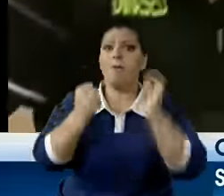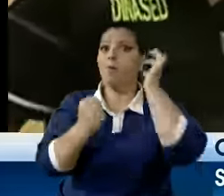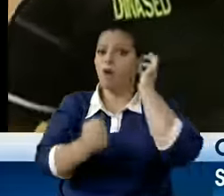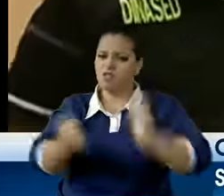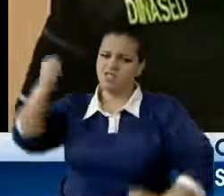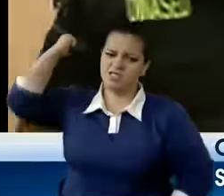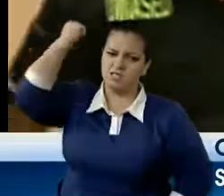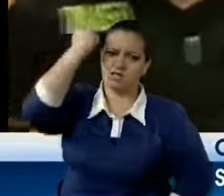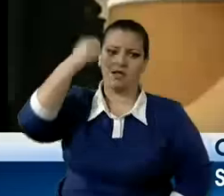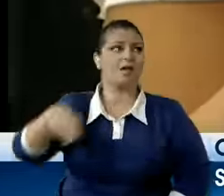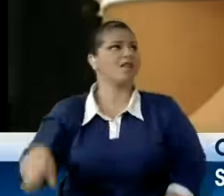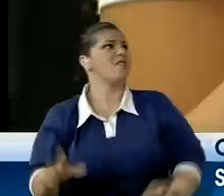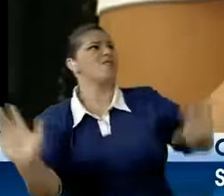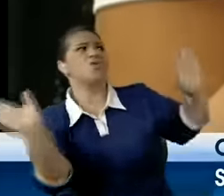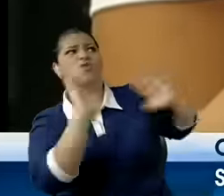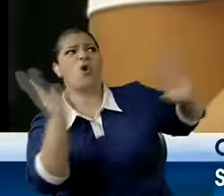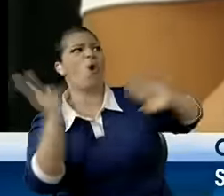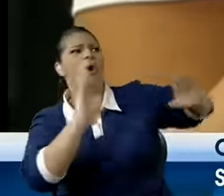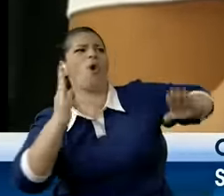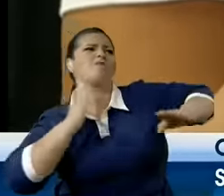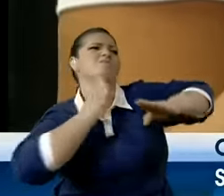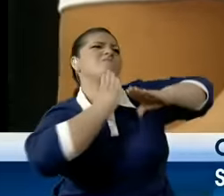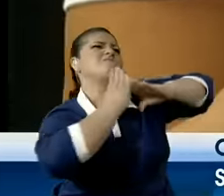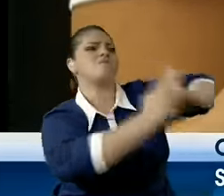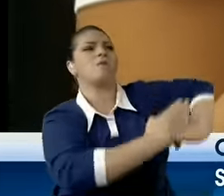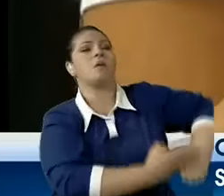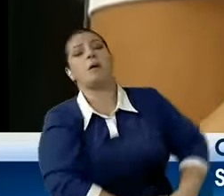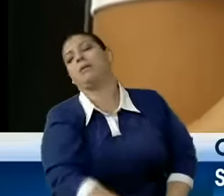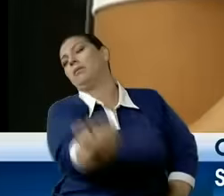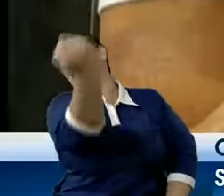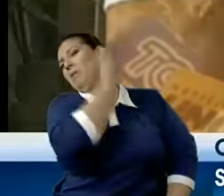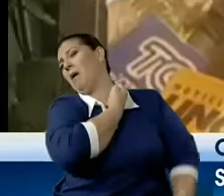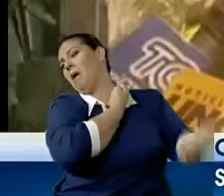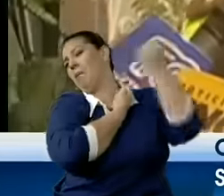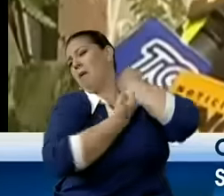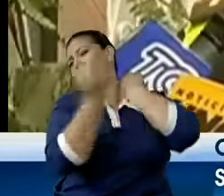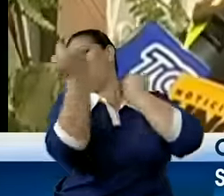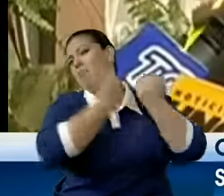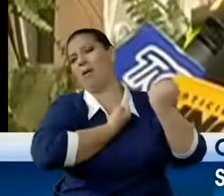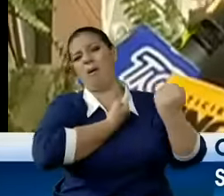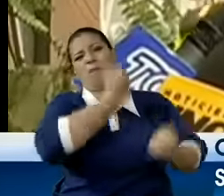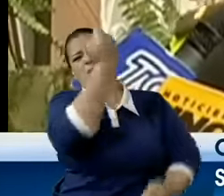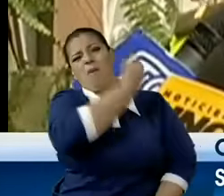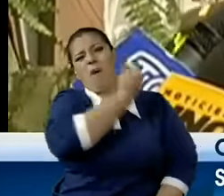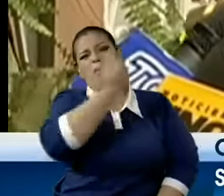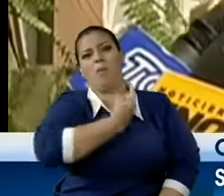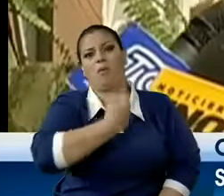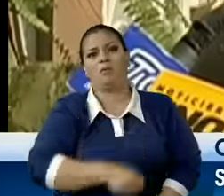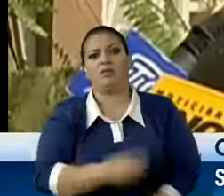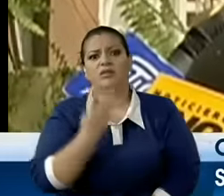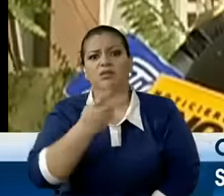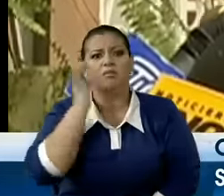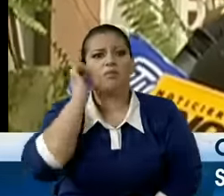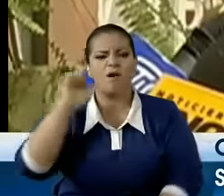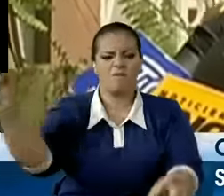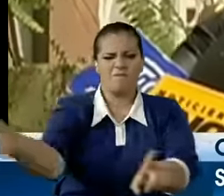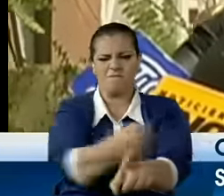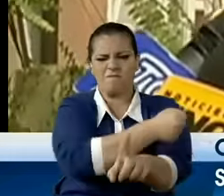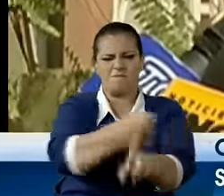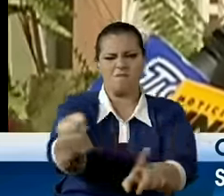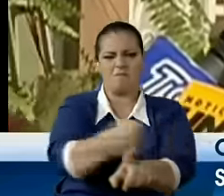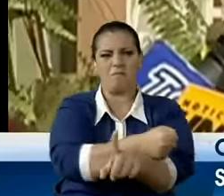la peor parte. Lo apuñaló hasta que lo mató al chico y dicen que la señora está golpeada. Nuestros compañeros policías que llegaron dieron primeros